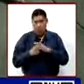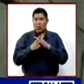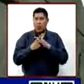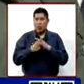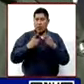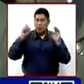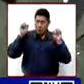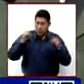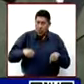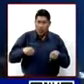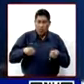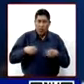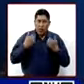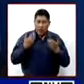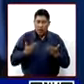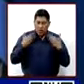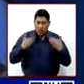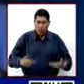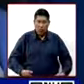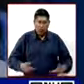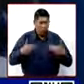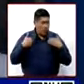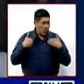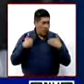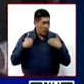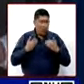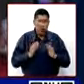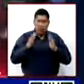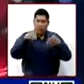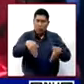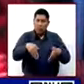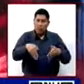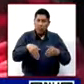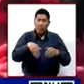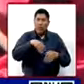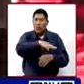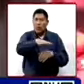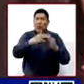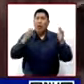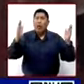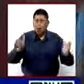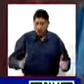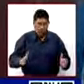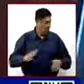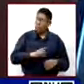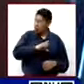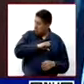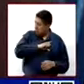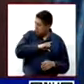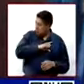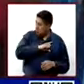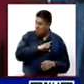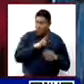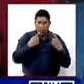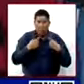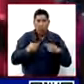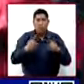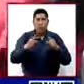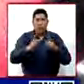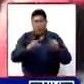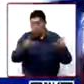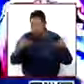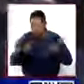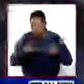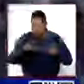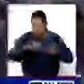la posibilidad de que existiría un cuerpo enterrado en el jardín de ese domicilio. La policía se constituye al lugar y procede